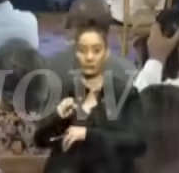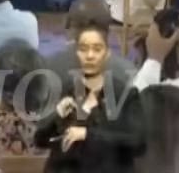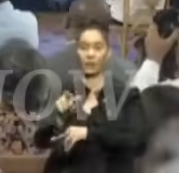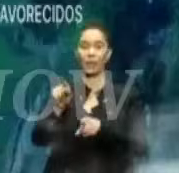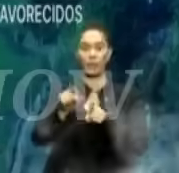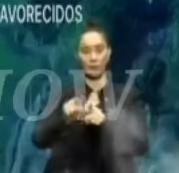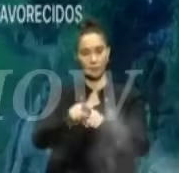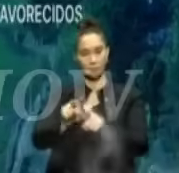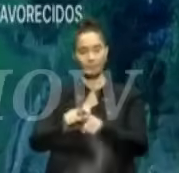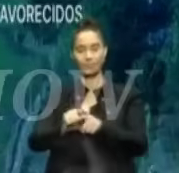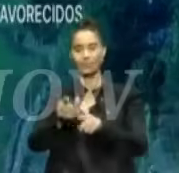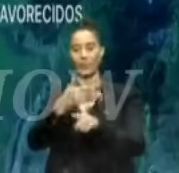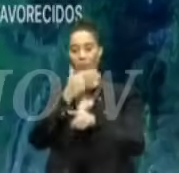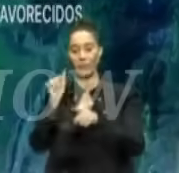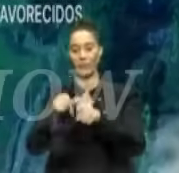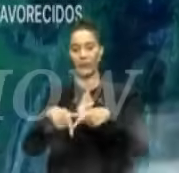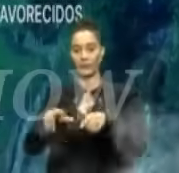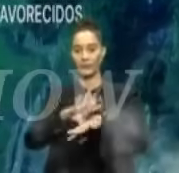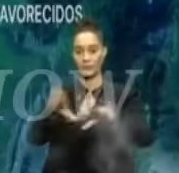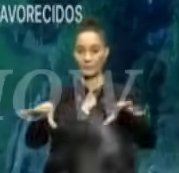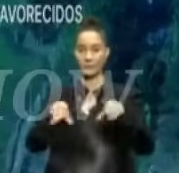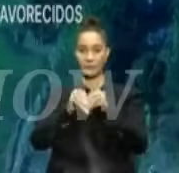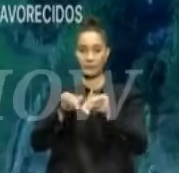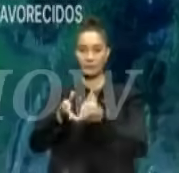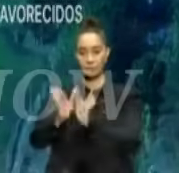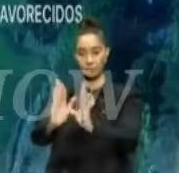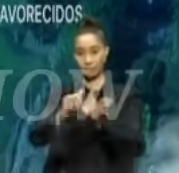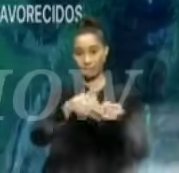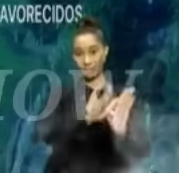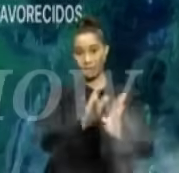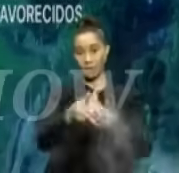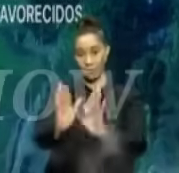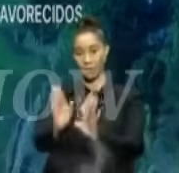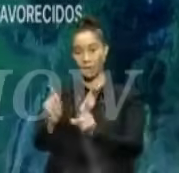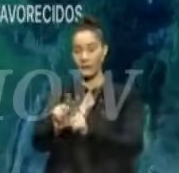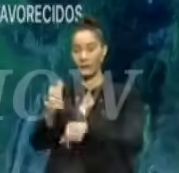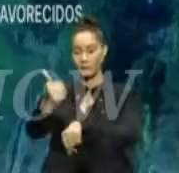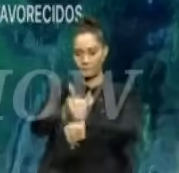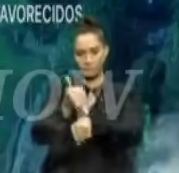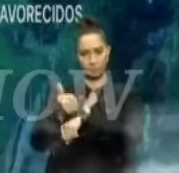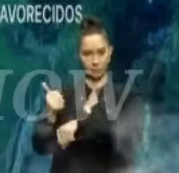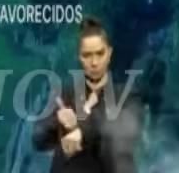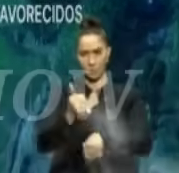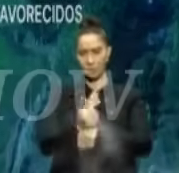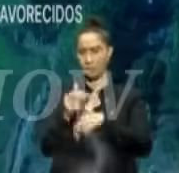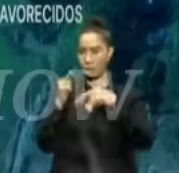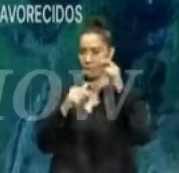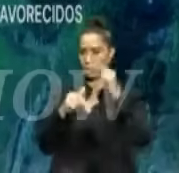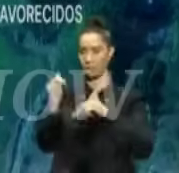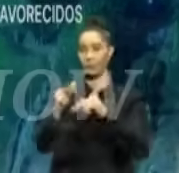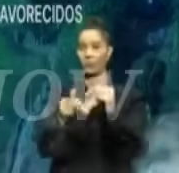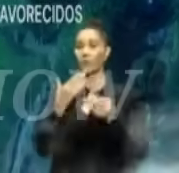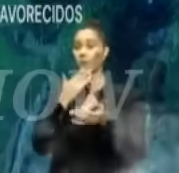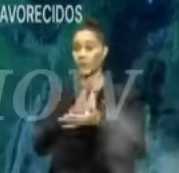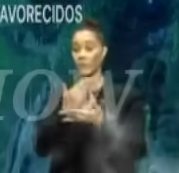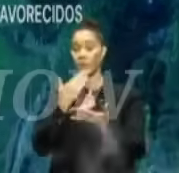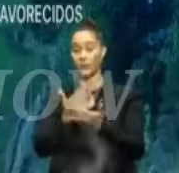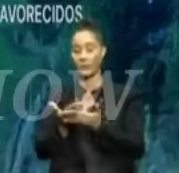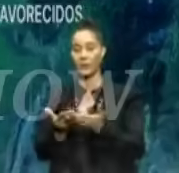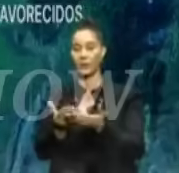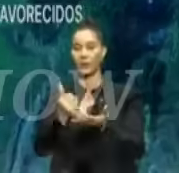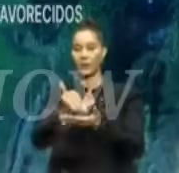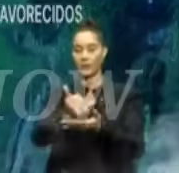hemos mejorado gran parte de de los canales e las instalaciones las infraestructuras impactando a más